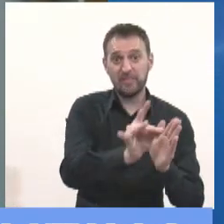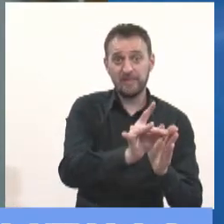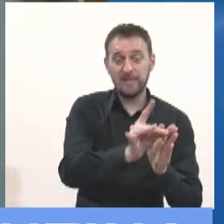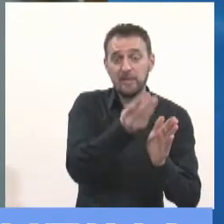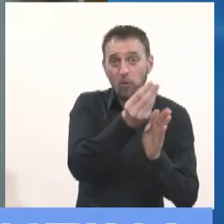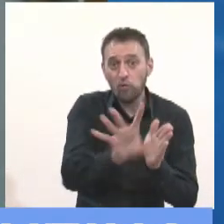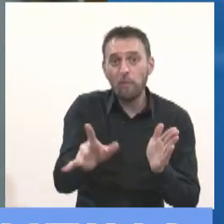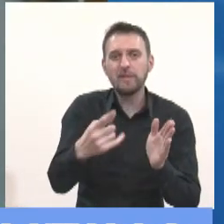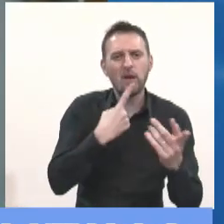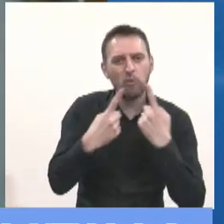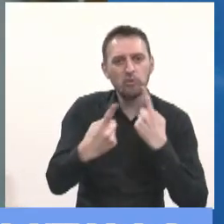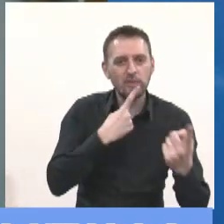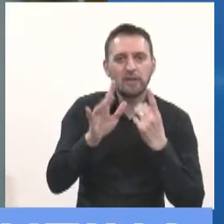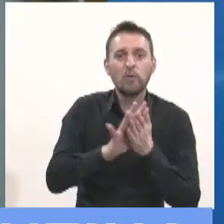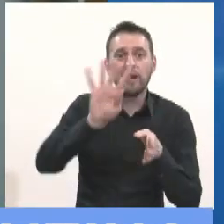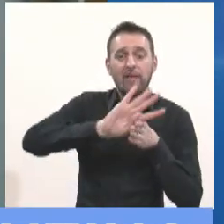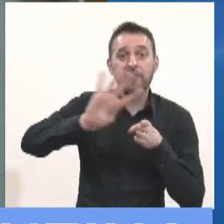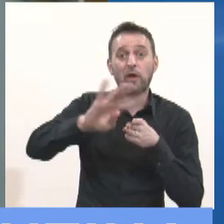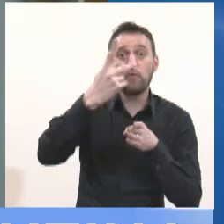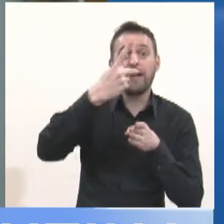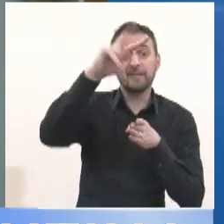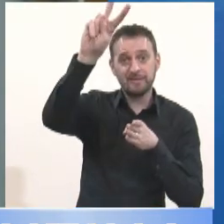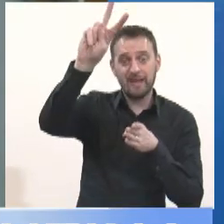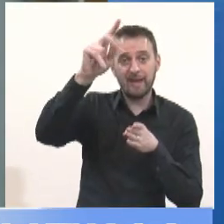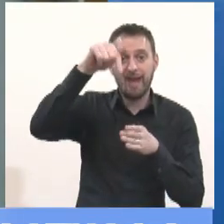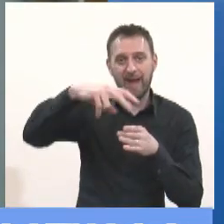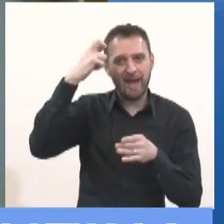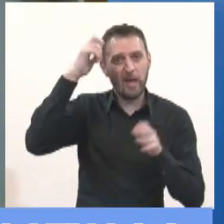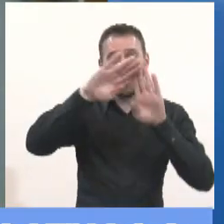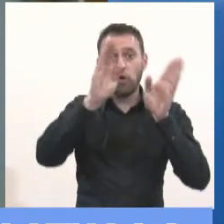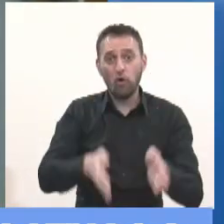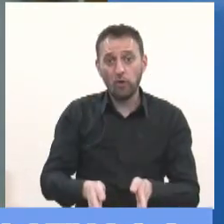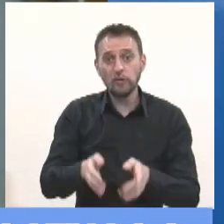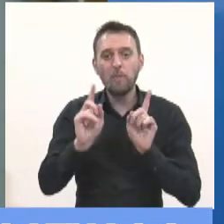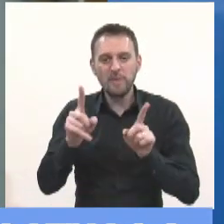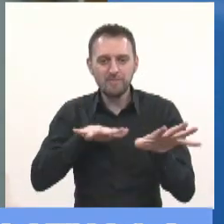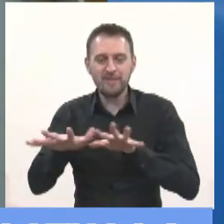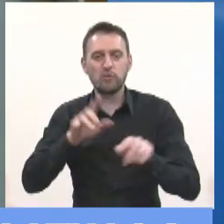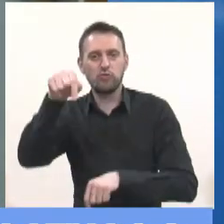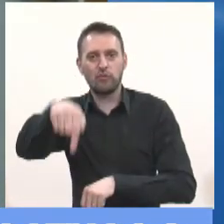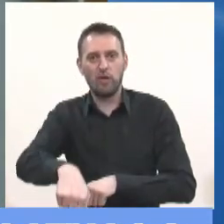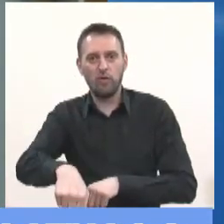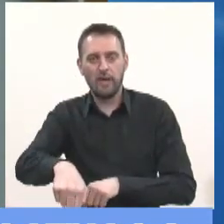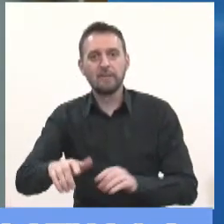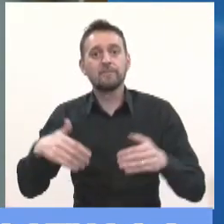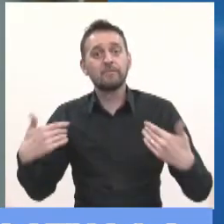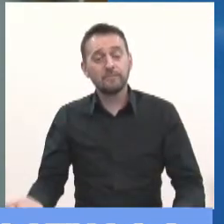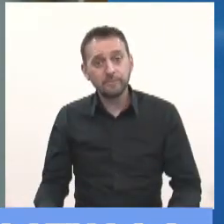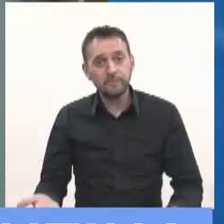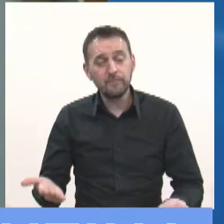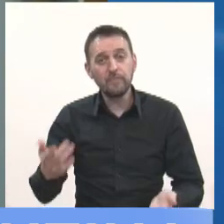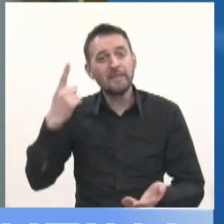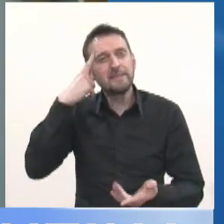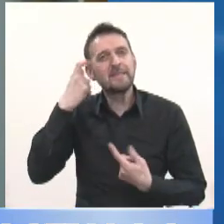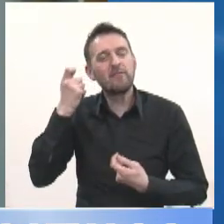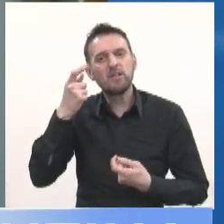cuando empezamos a discutir el tema de la deuda externa en el Congreso, con lo que estamos viviendo hoy. Entonces, mi